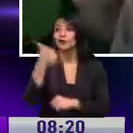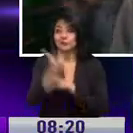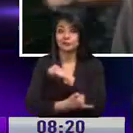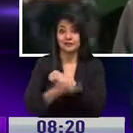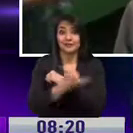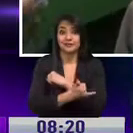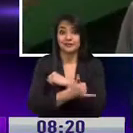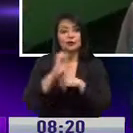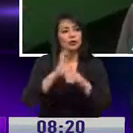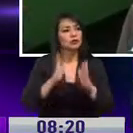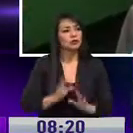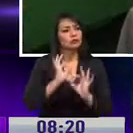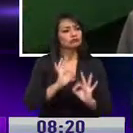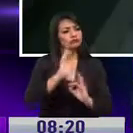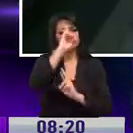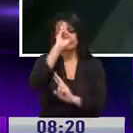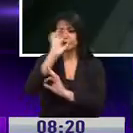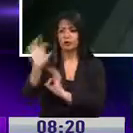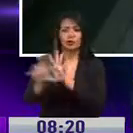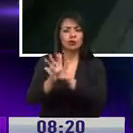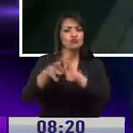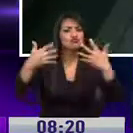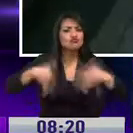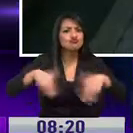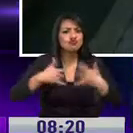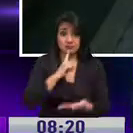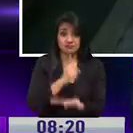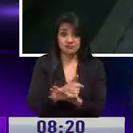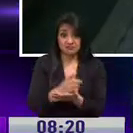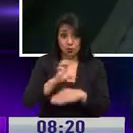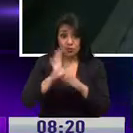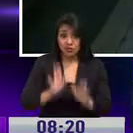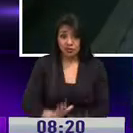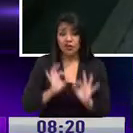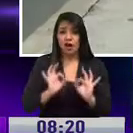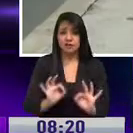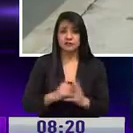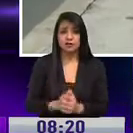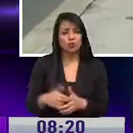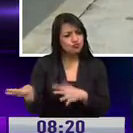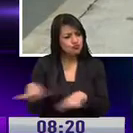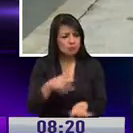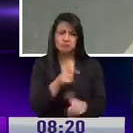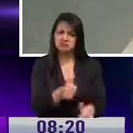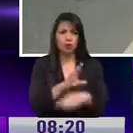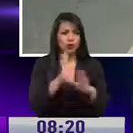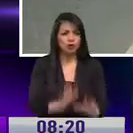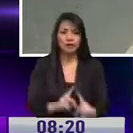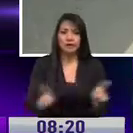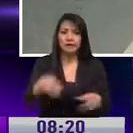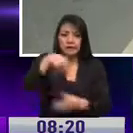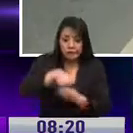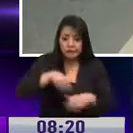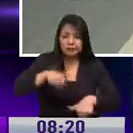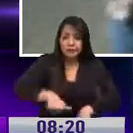visto que somos los que más cumplimos las normas? ¡Uy! No, o sea, somos la admiración de muchísimos. Pero dentro de